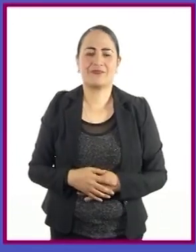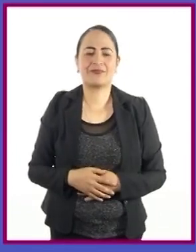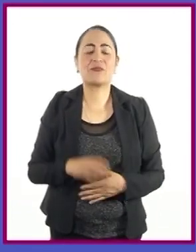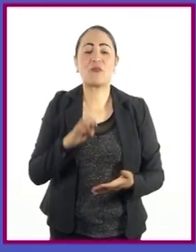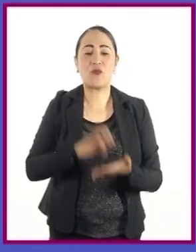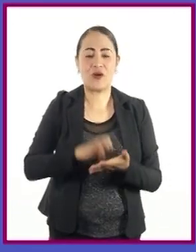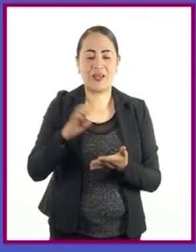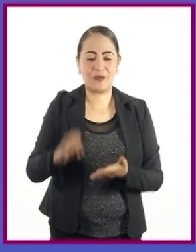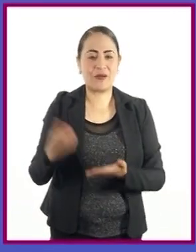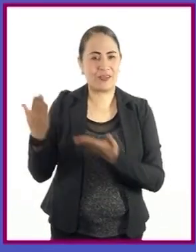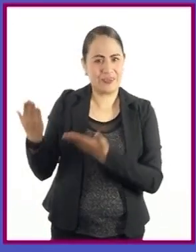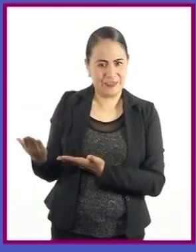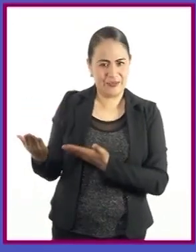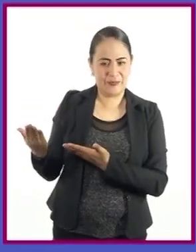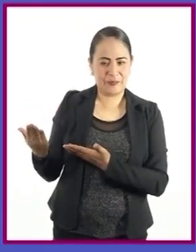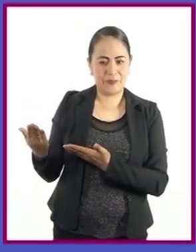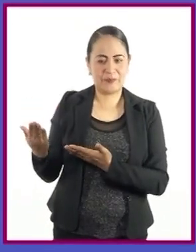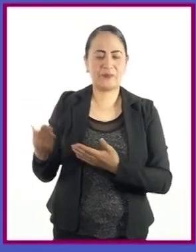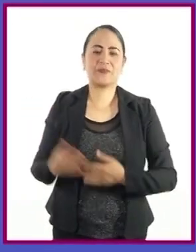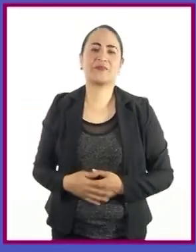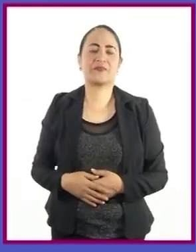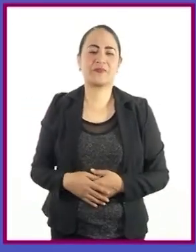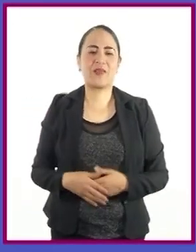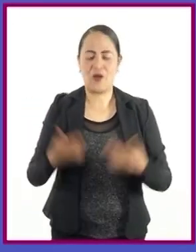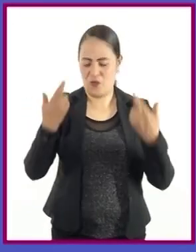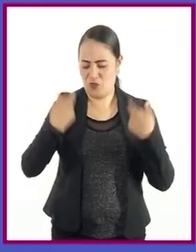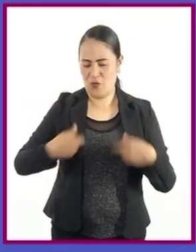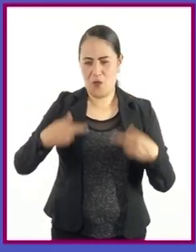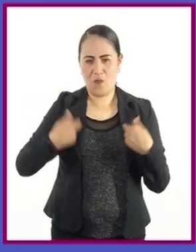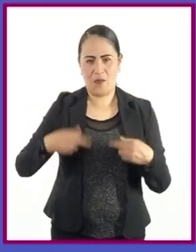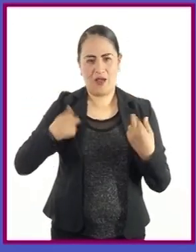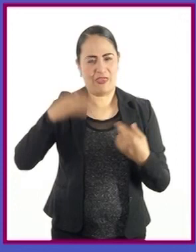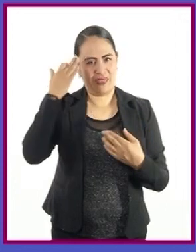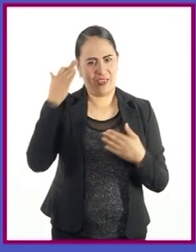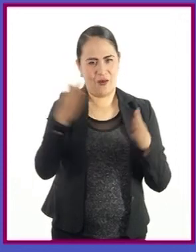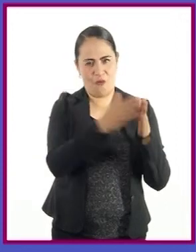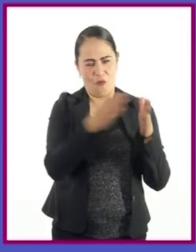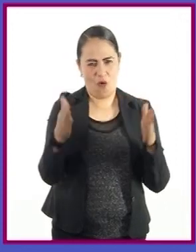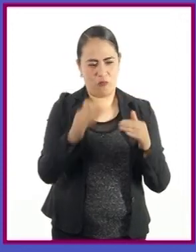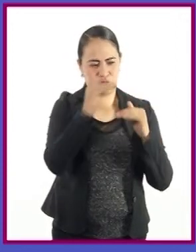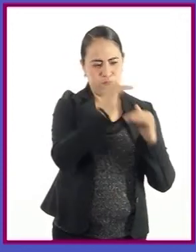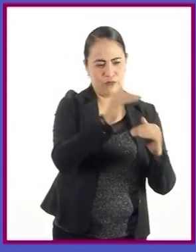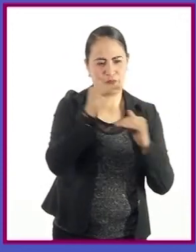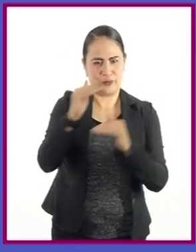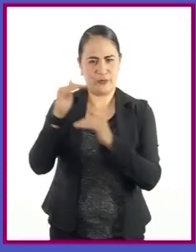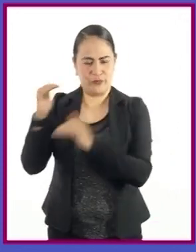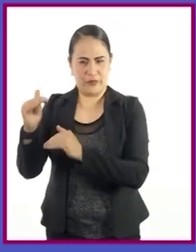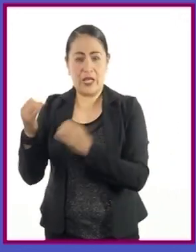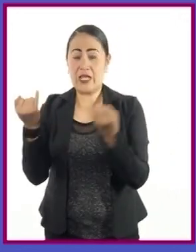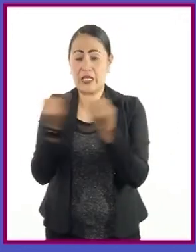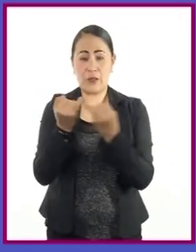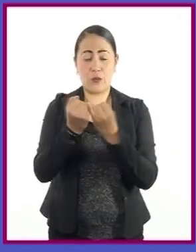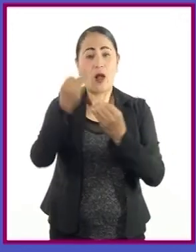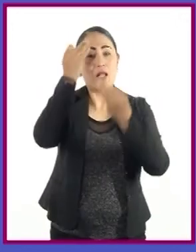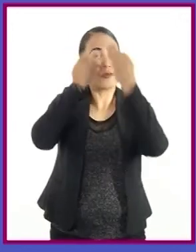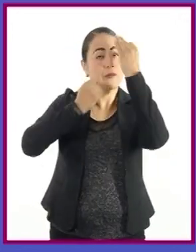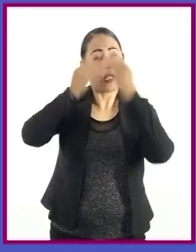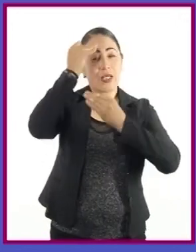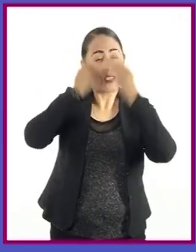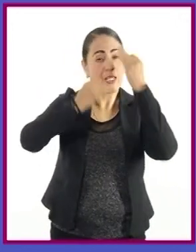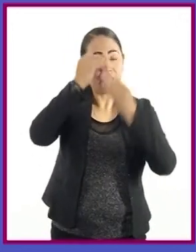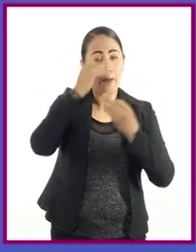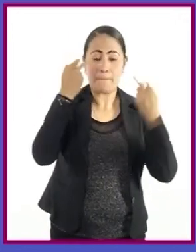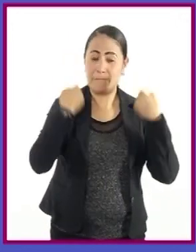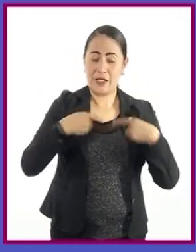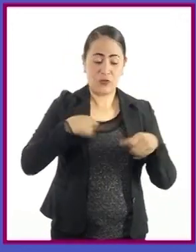los vestuarios de época, que son muy vistosos y que en conjunto con el maquillaje hacen que el actor luzca